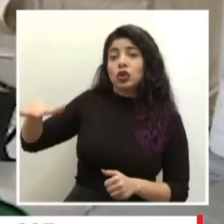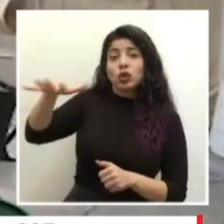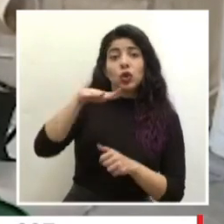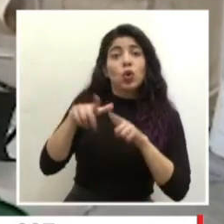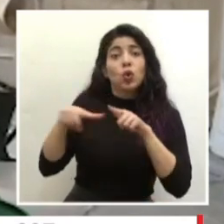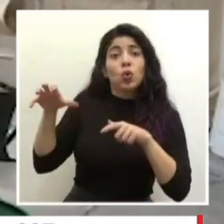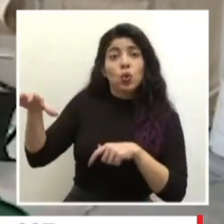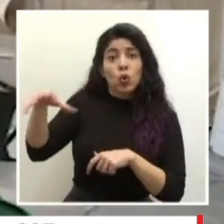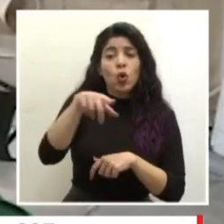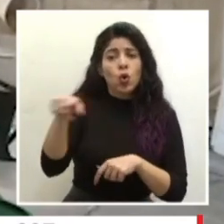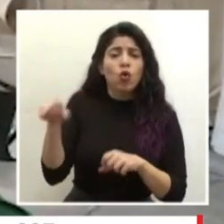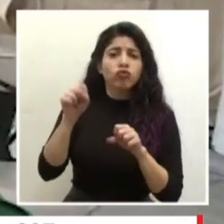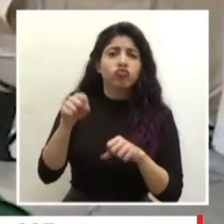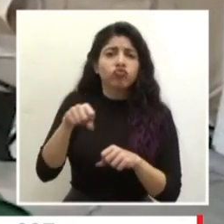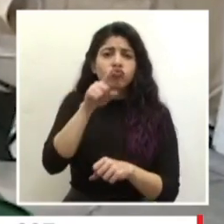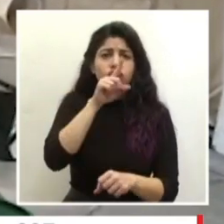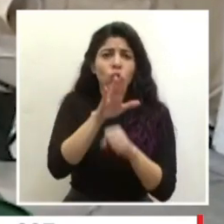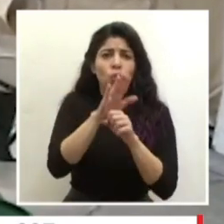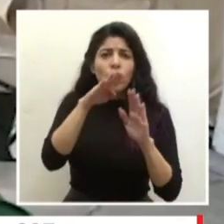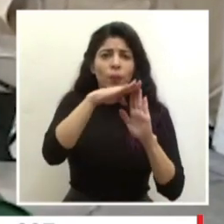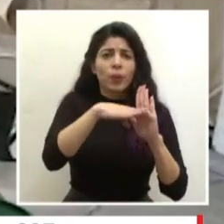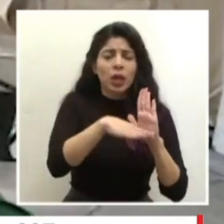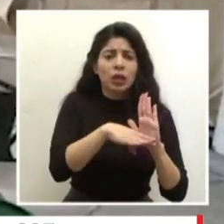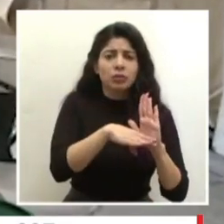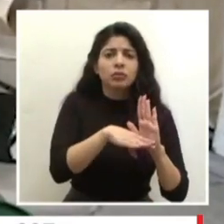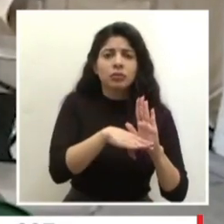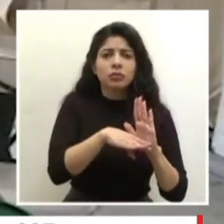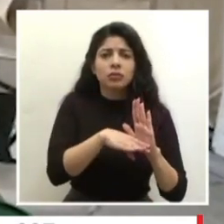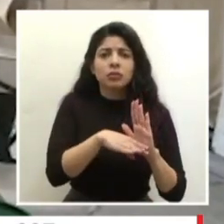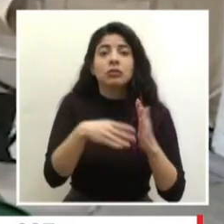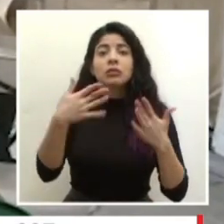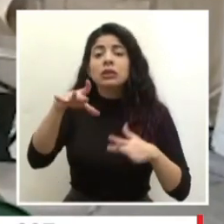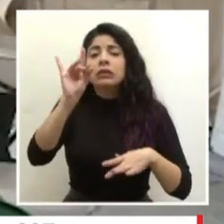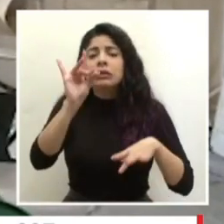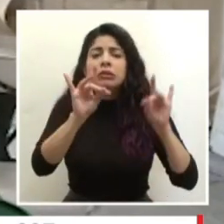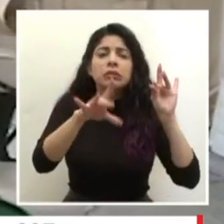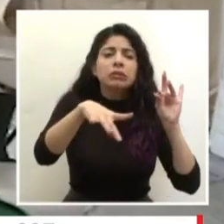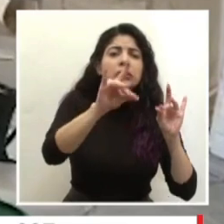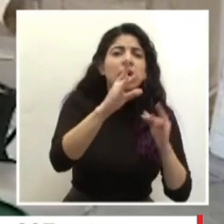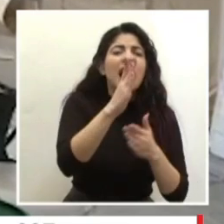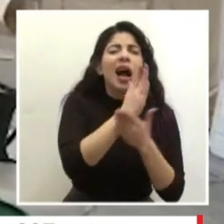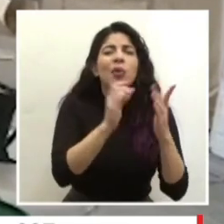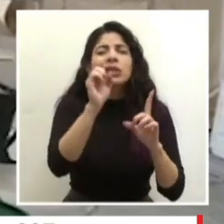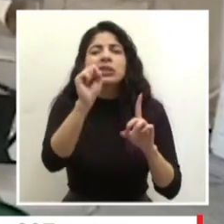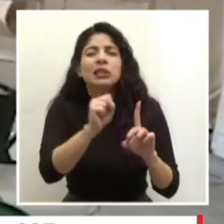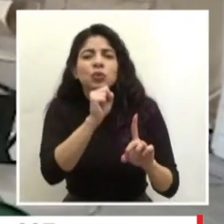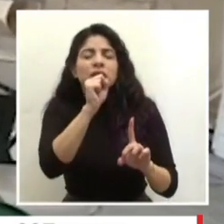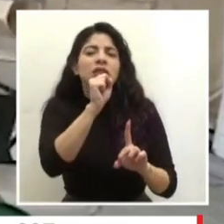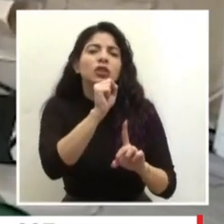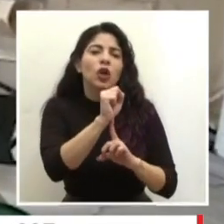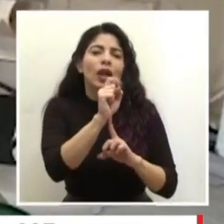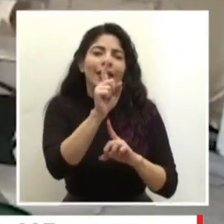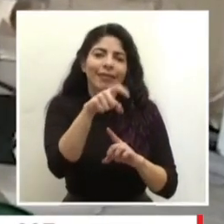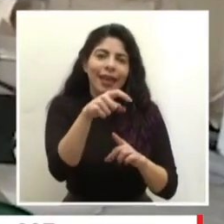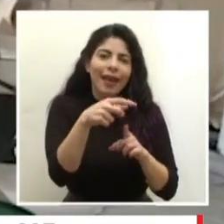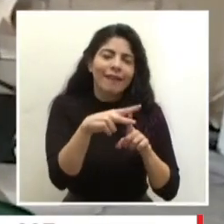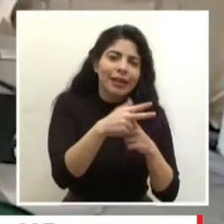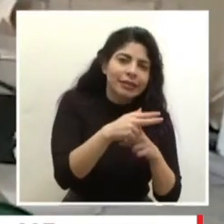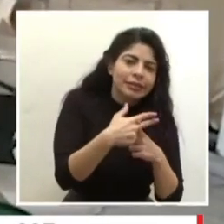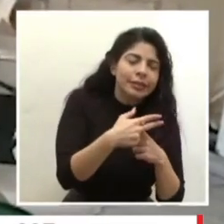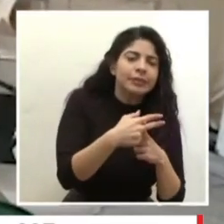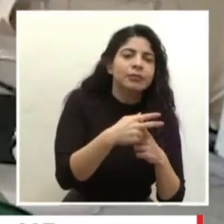lugares están cumpliendo con la normativa. Hemos encontrado algún tipo de situaciones que son de corrección con